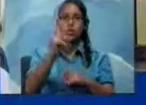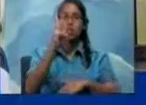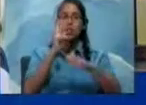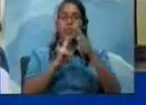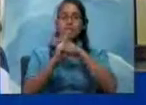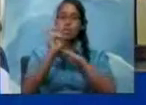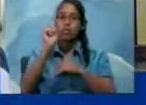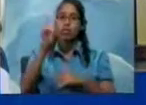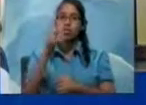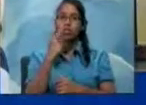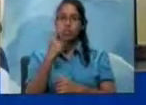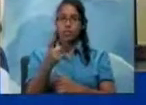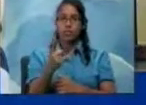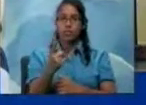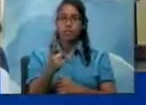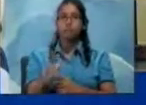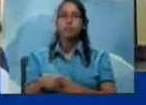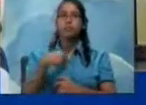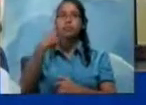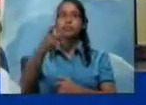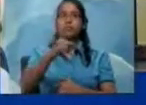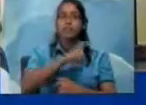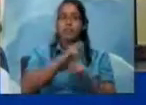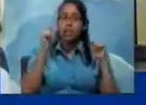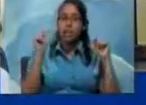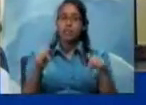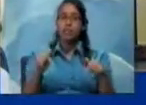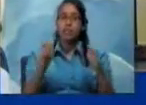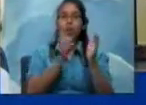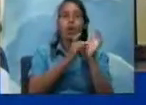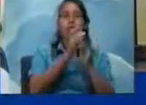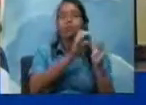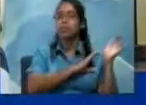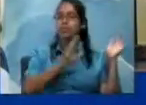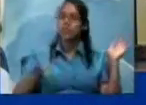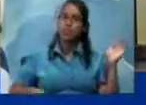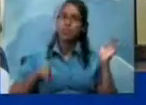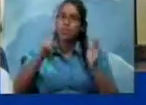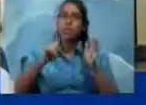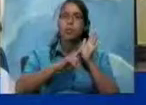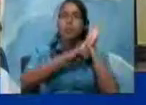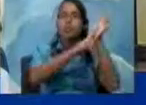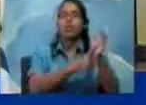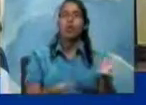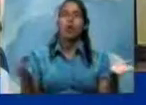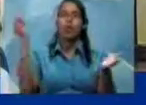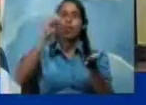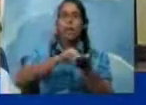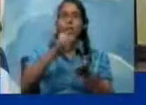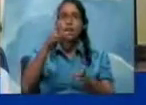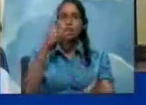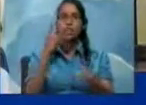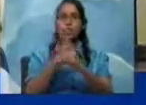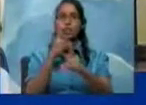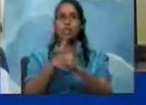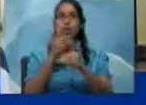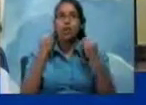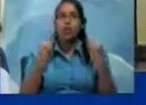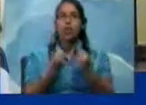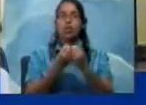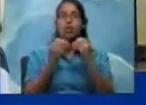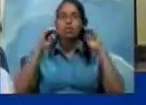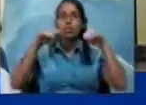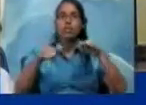versículo 2 después de esto Jesús se manifestó otra vez a sus discípulos junto al